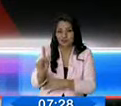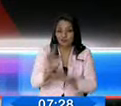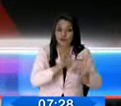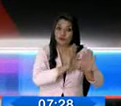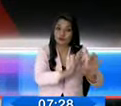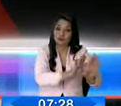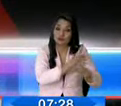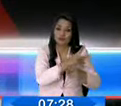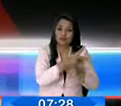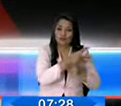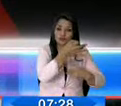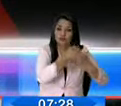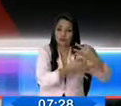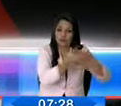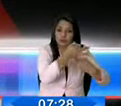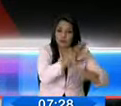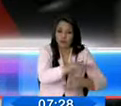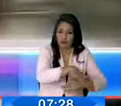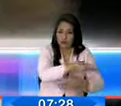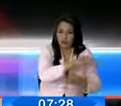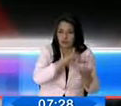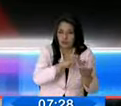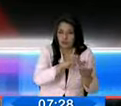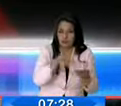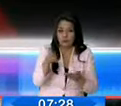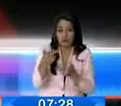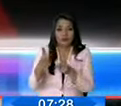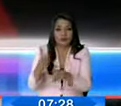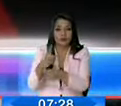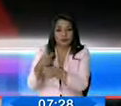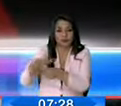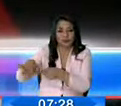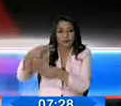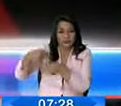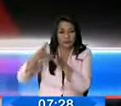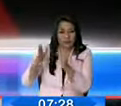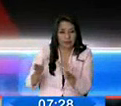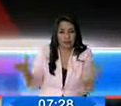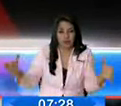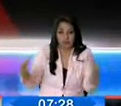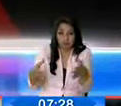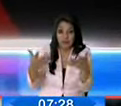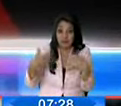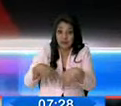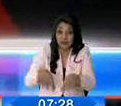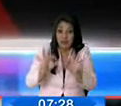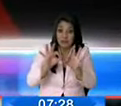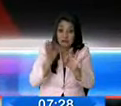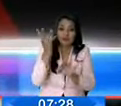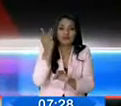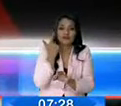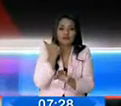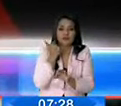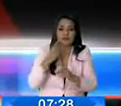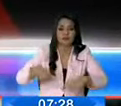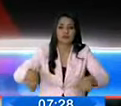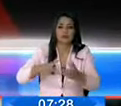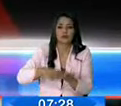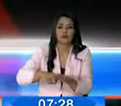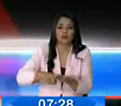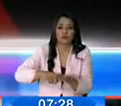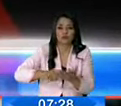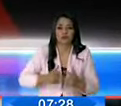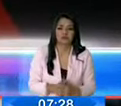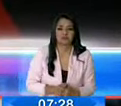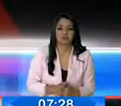señores miembros del Consejo de la Judicatura, fijaremos la fecha de esa audiencia, que no puede